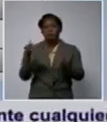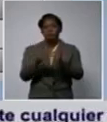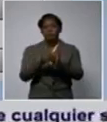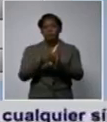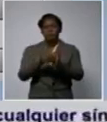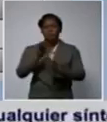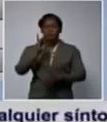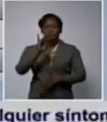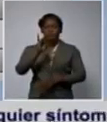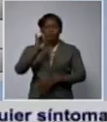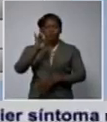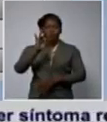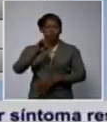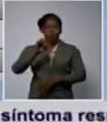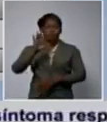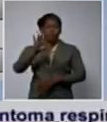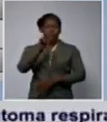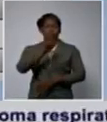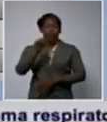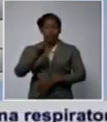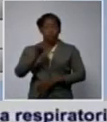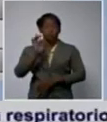201.805 casos, el acumulado